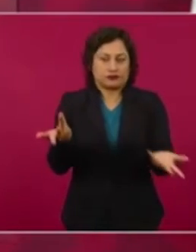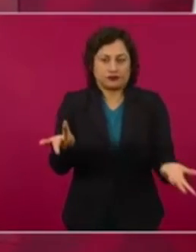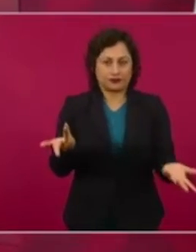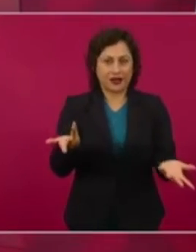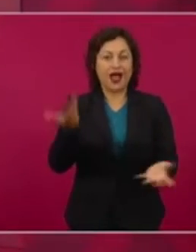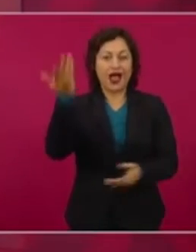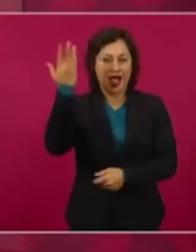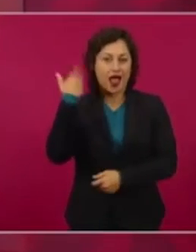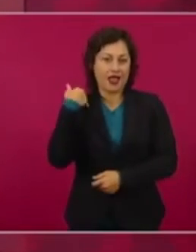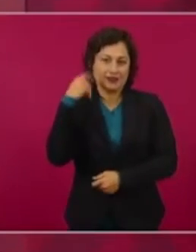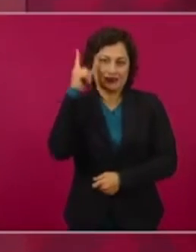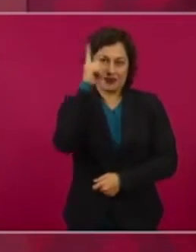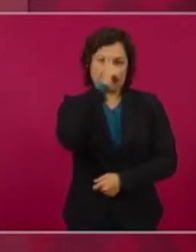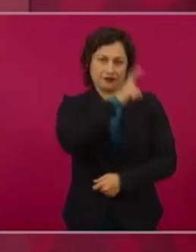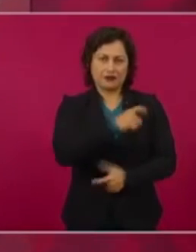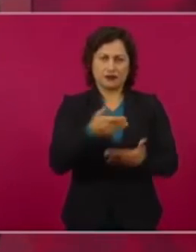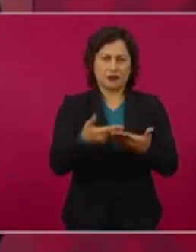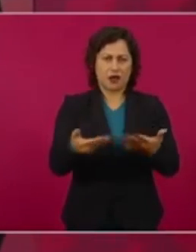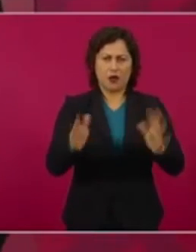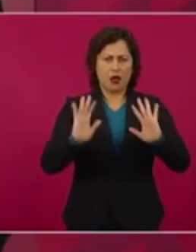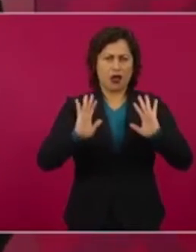podemos